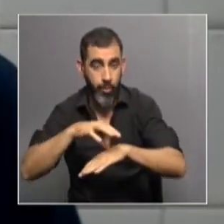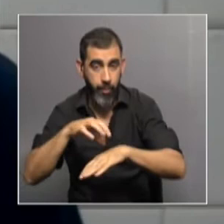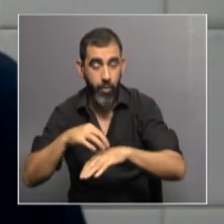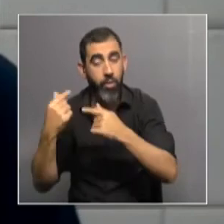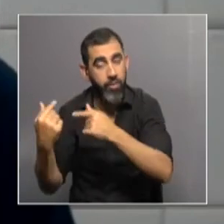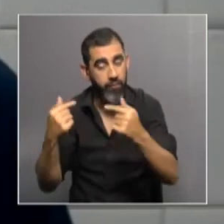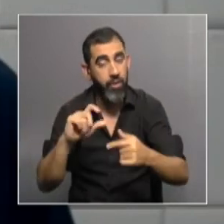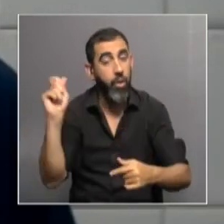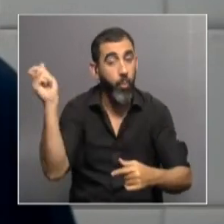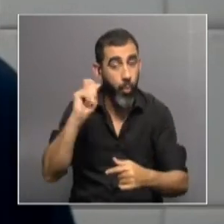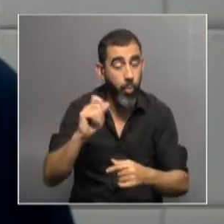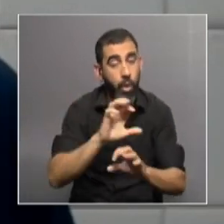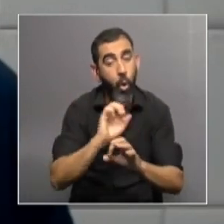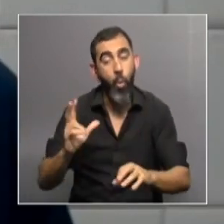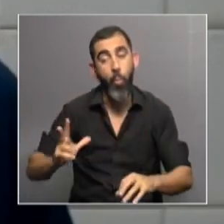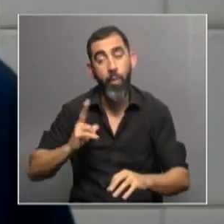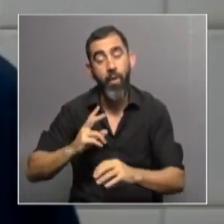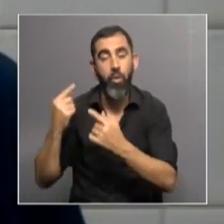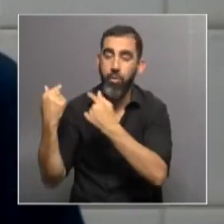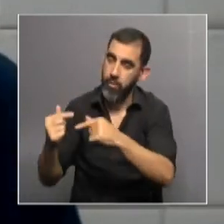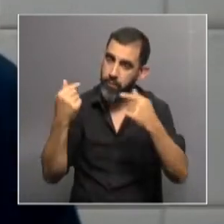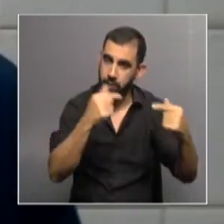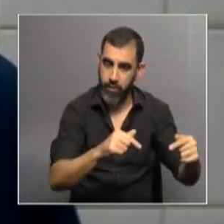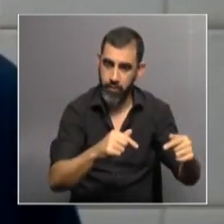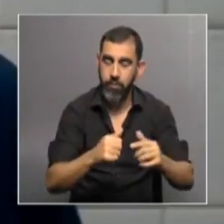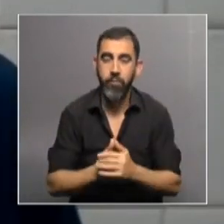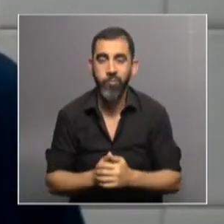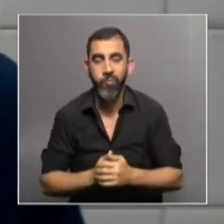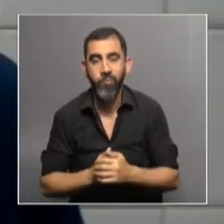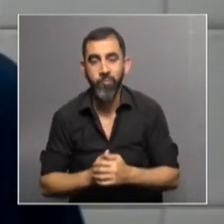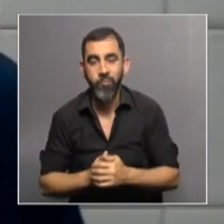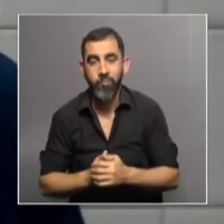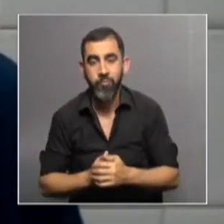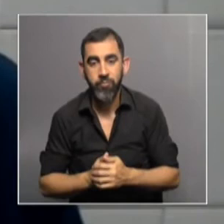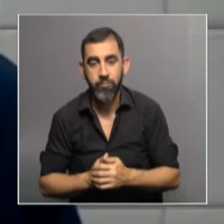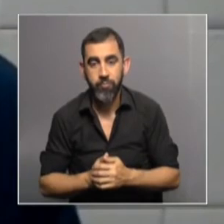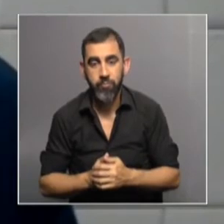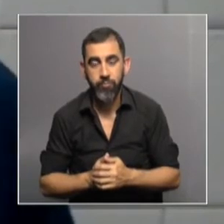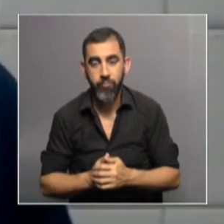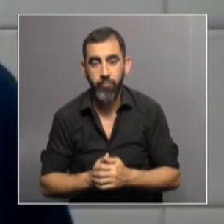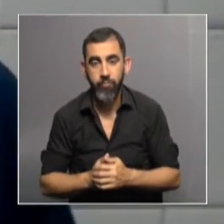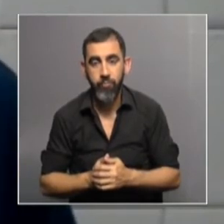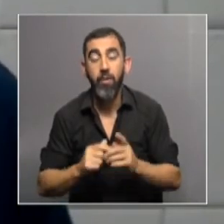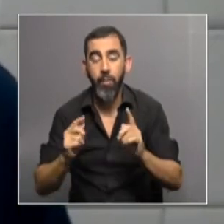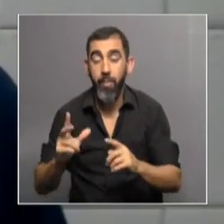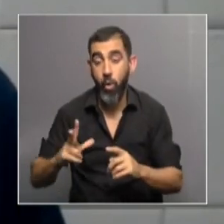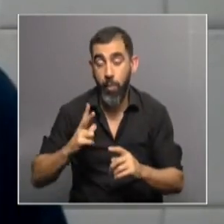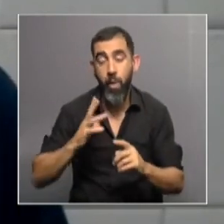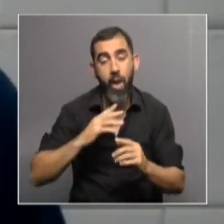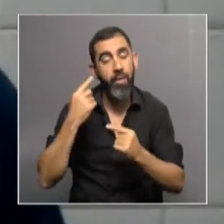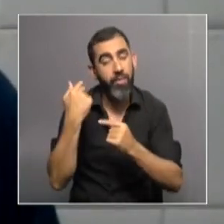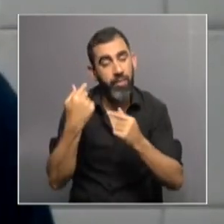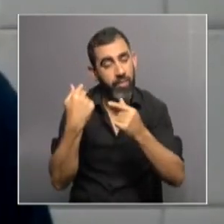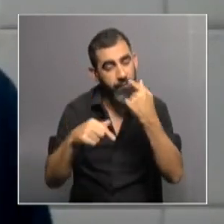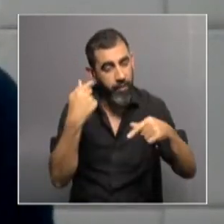institución pública que una institución mutual que una institución privada vemos que hay un degradé digamos en donde los